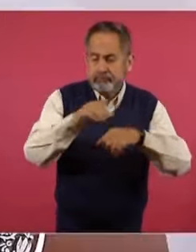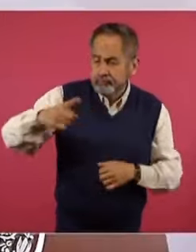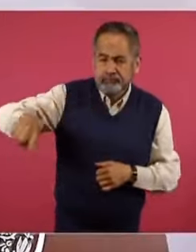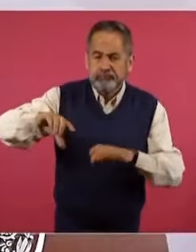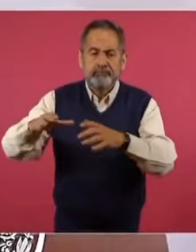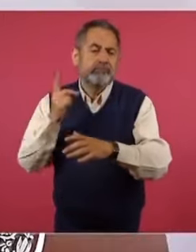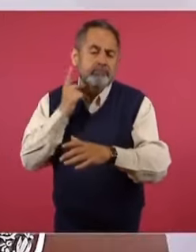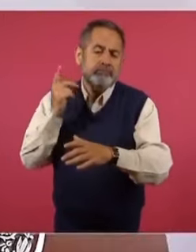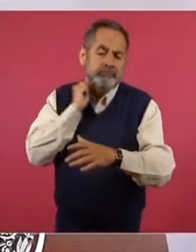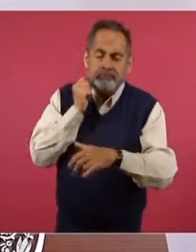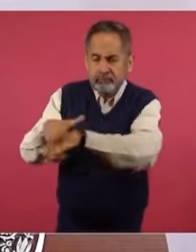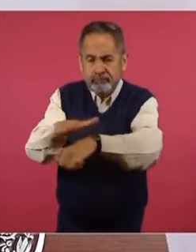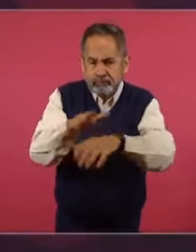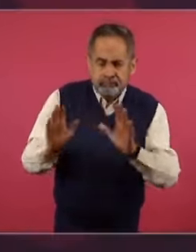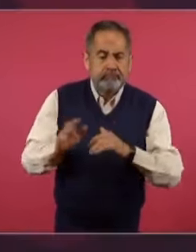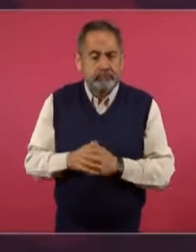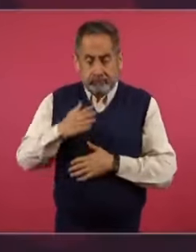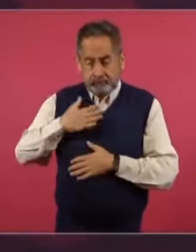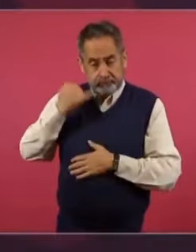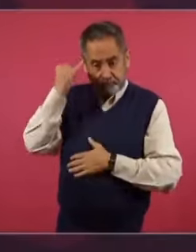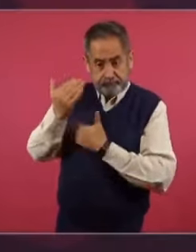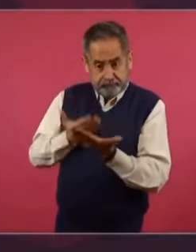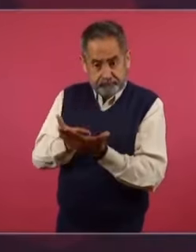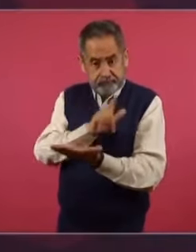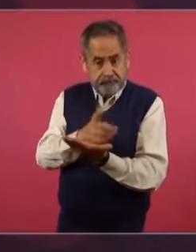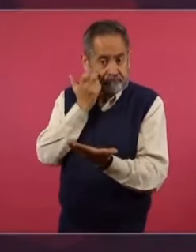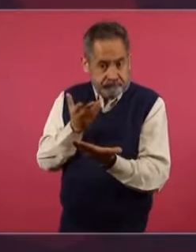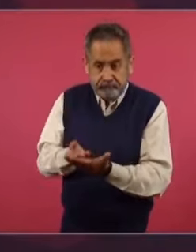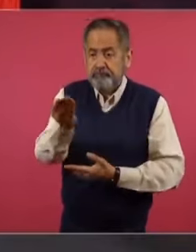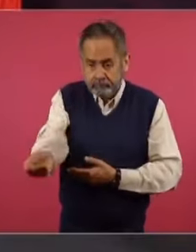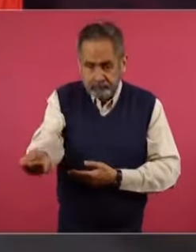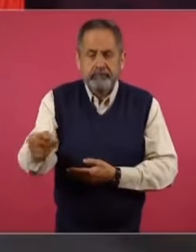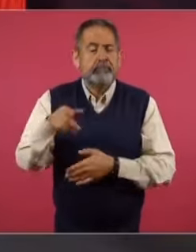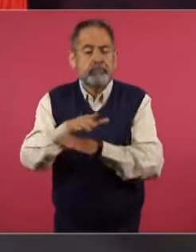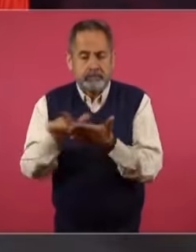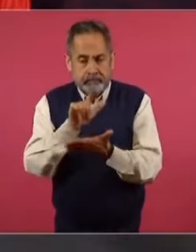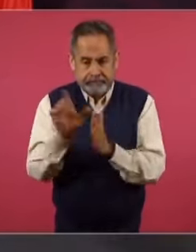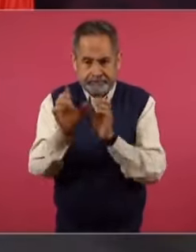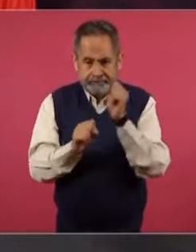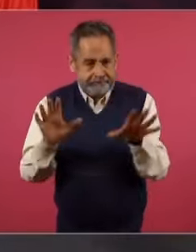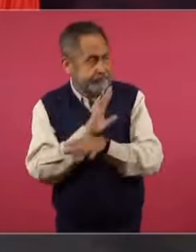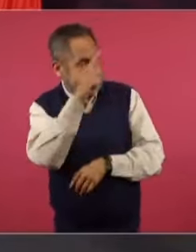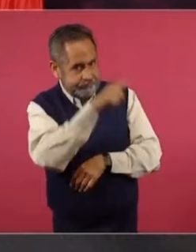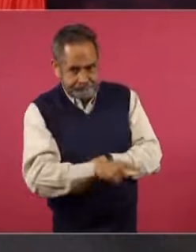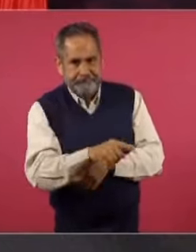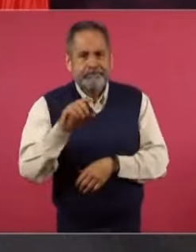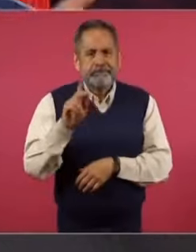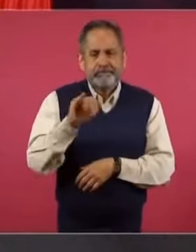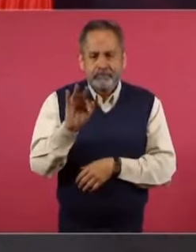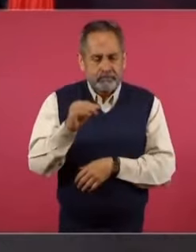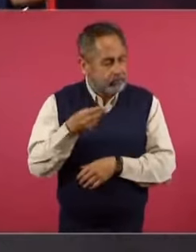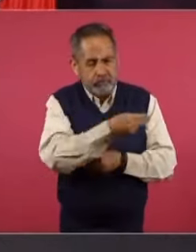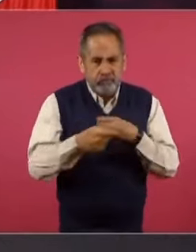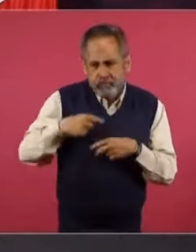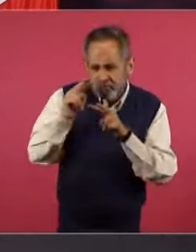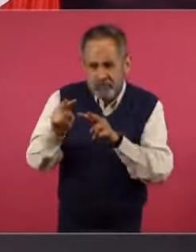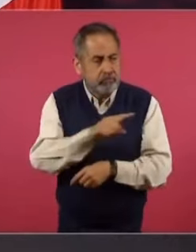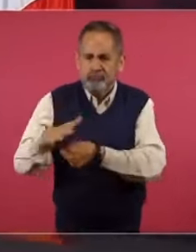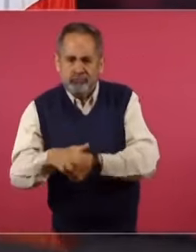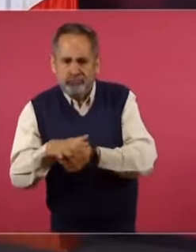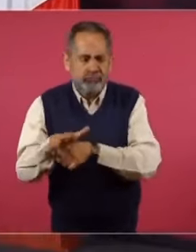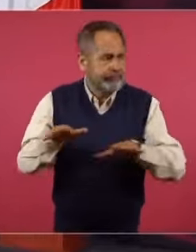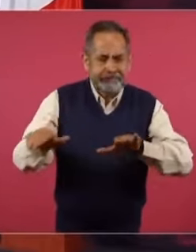legisladores. Como nosotros enviamos la iniciativa sobre reforma del Poder Judicial, porque estoy viendo que hay mucha